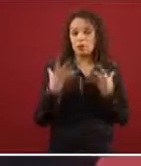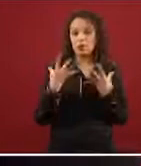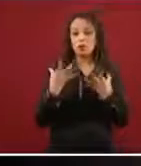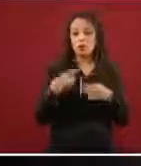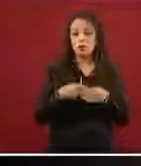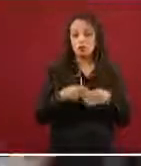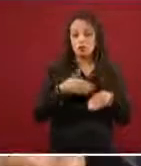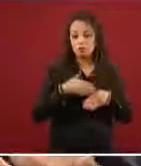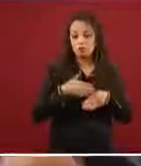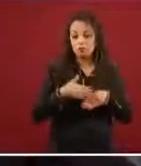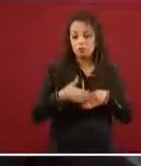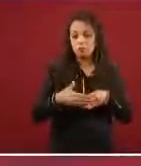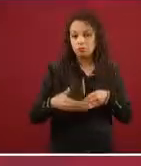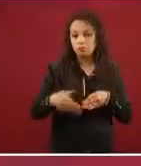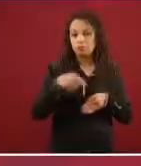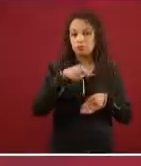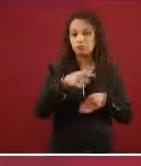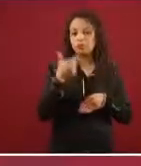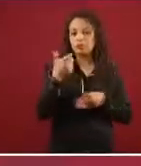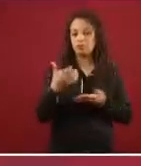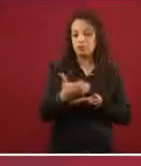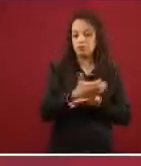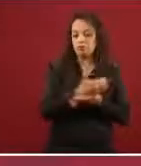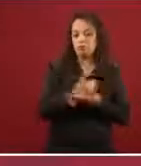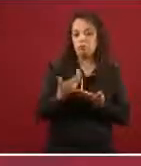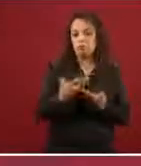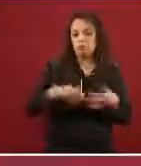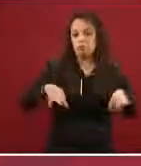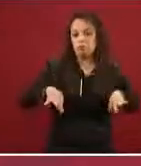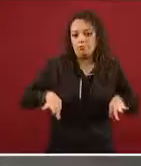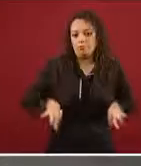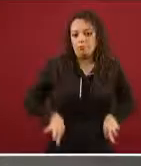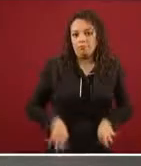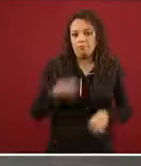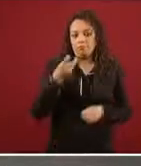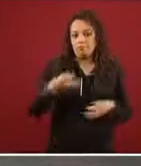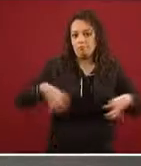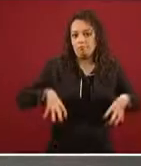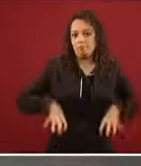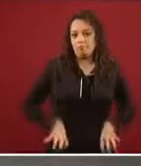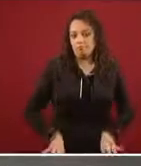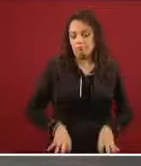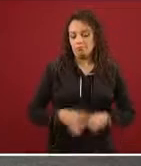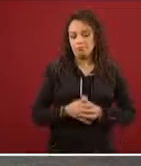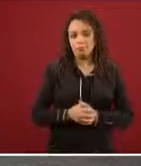fue la utilidad, entre comillas, del robo?